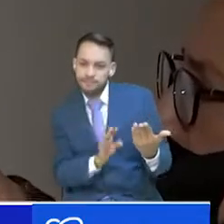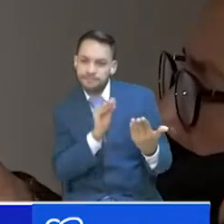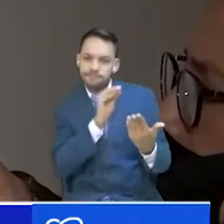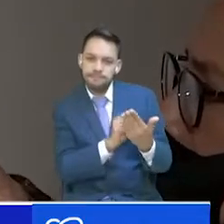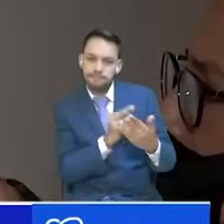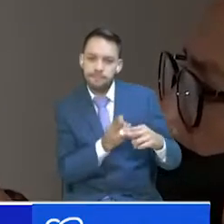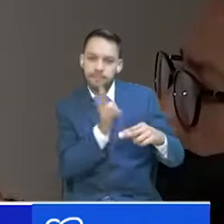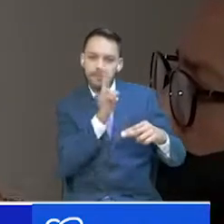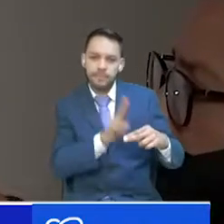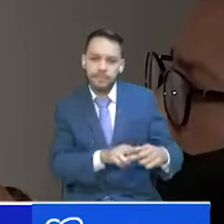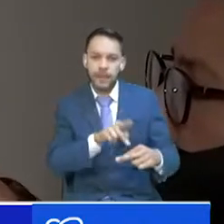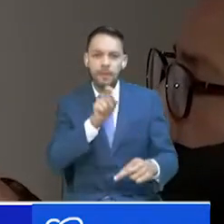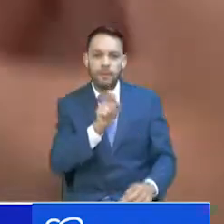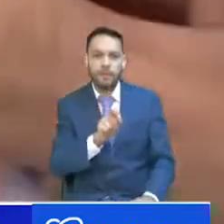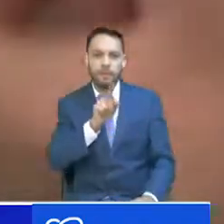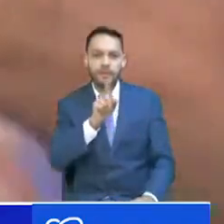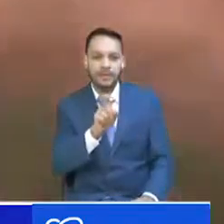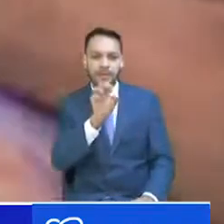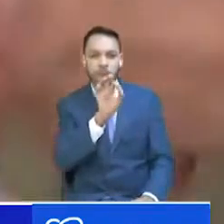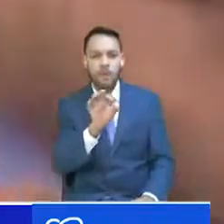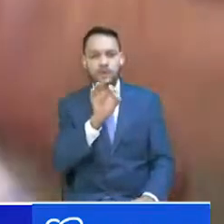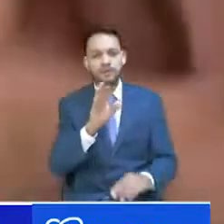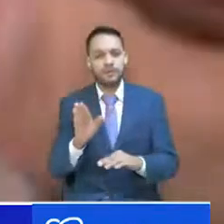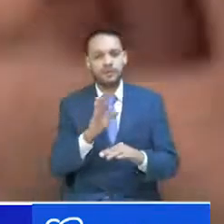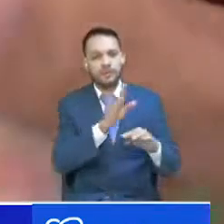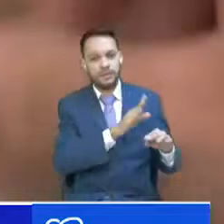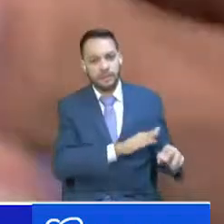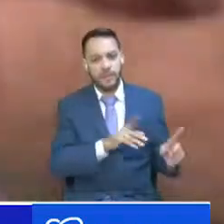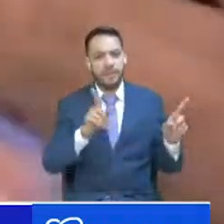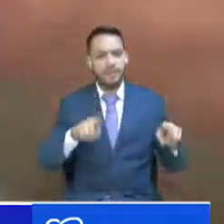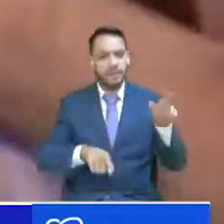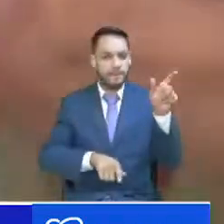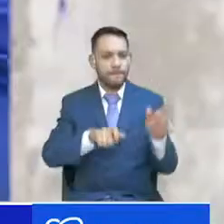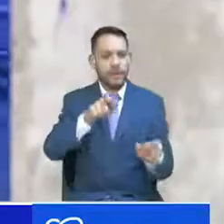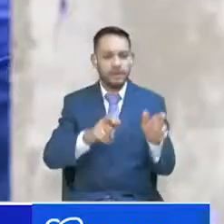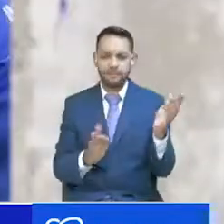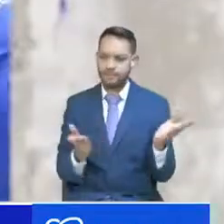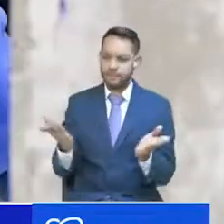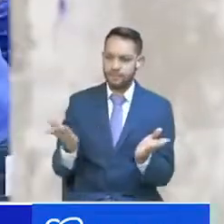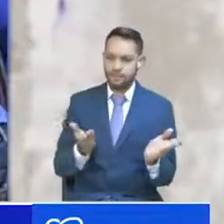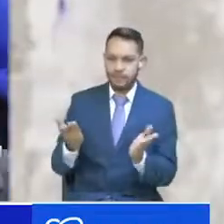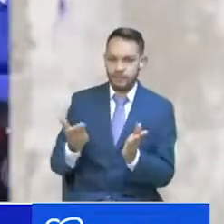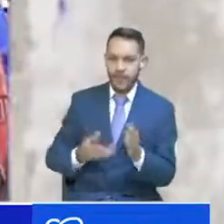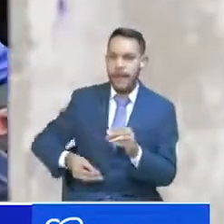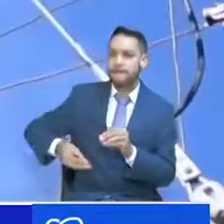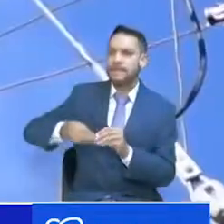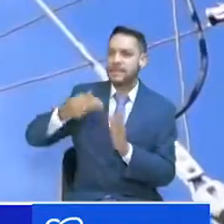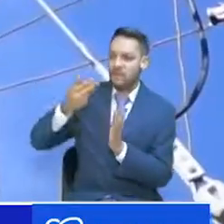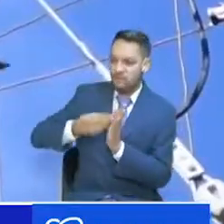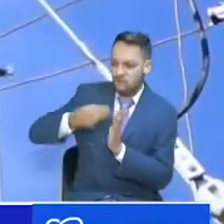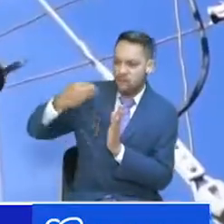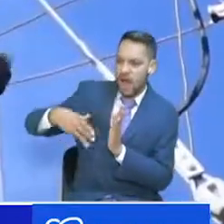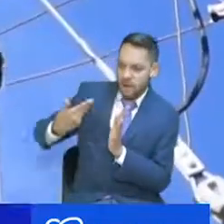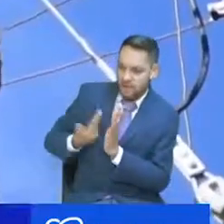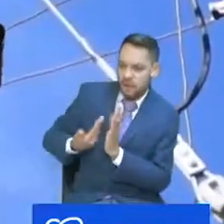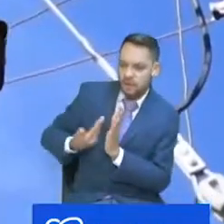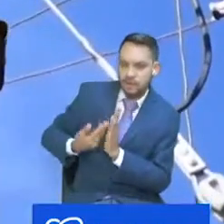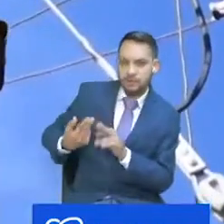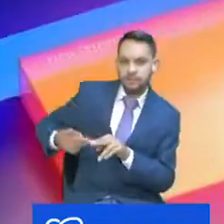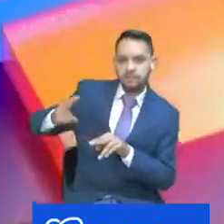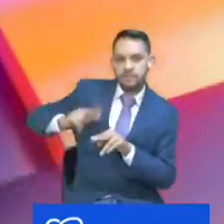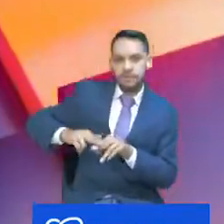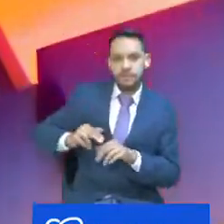del punto 6 por ciento cada mes de otro lado los usuarios han podido percibir unos leves incrementos en las tarifas